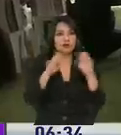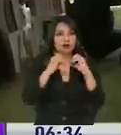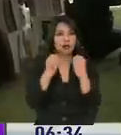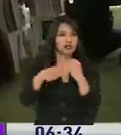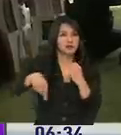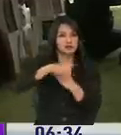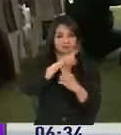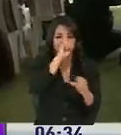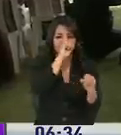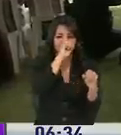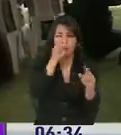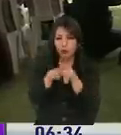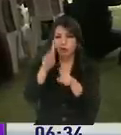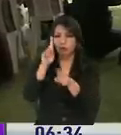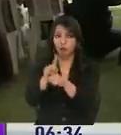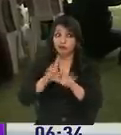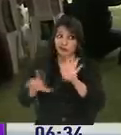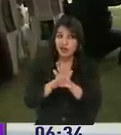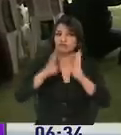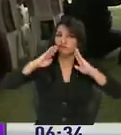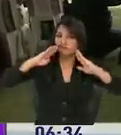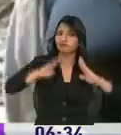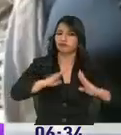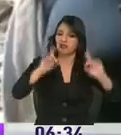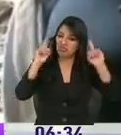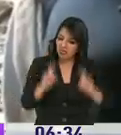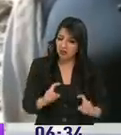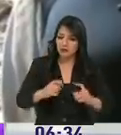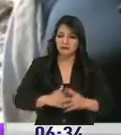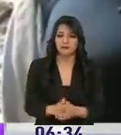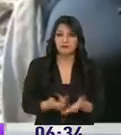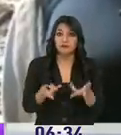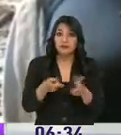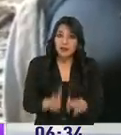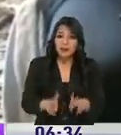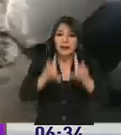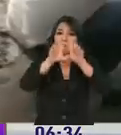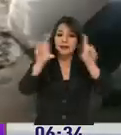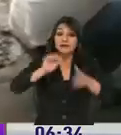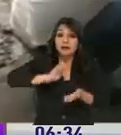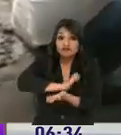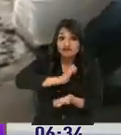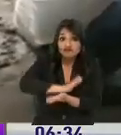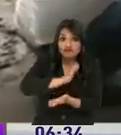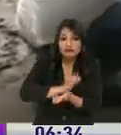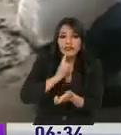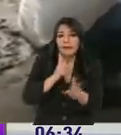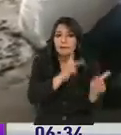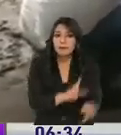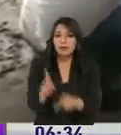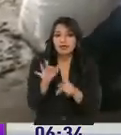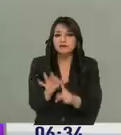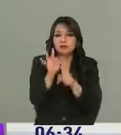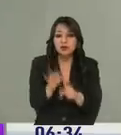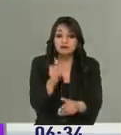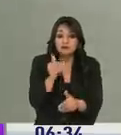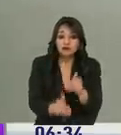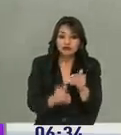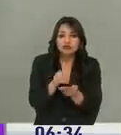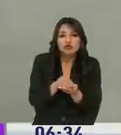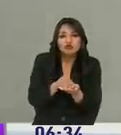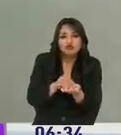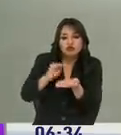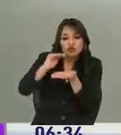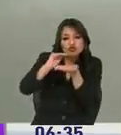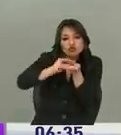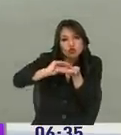Estado y será política pública. Además, establece que las queseras deberán tener un plan especial para procesar el suero, por lo cual